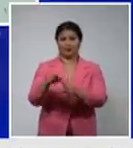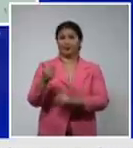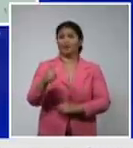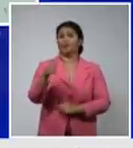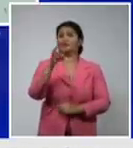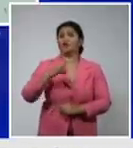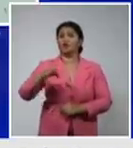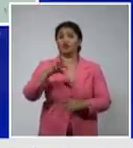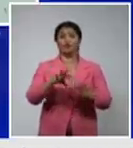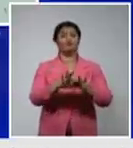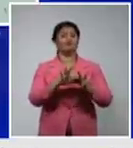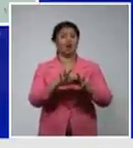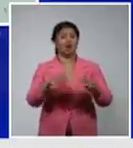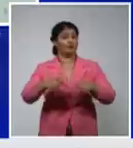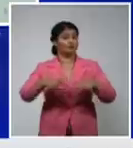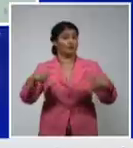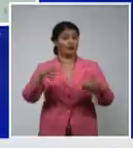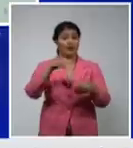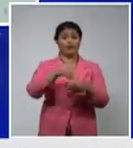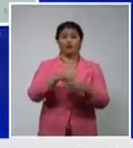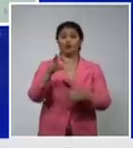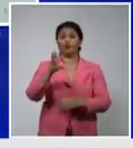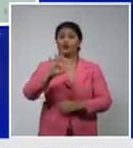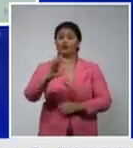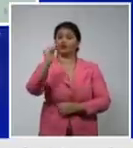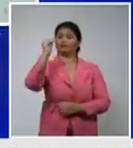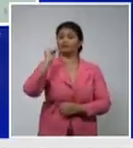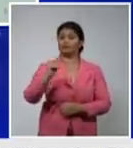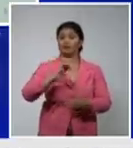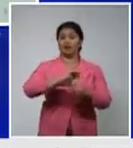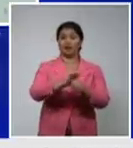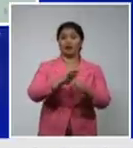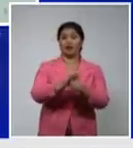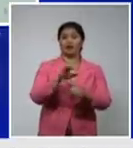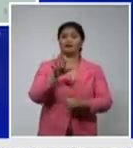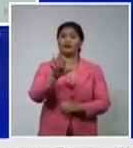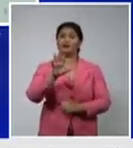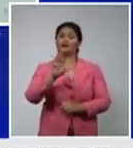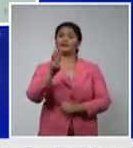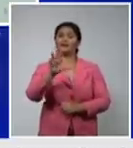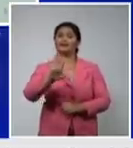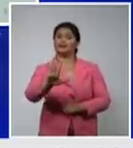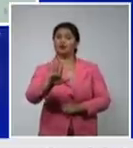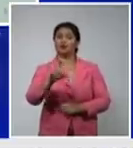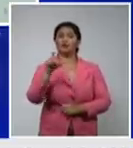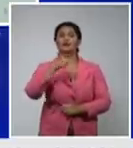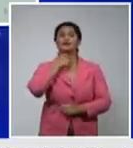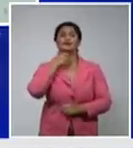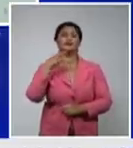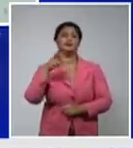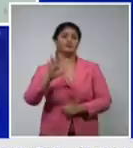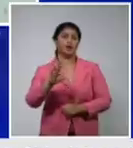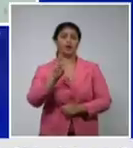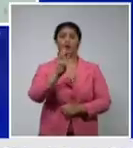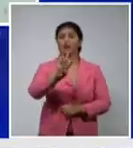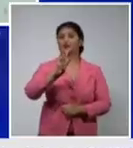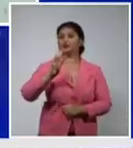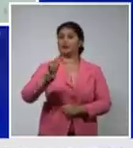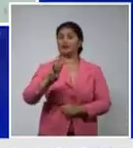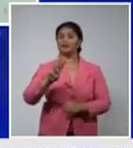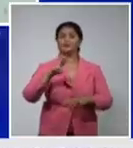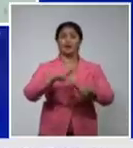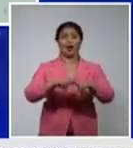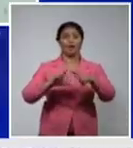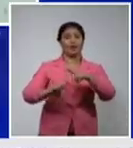casos, 38, le sigue Arroyo Naranjo con 35, Cerro con 33, Habana del Este